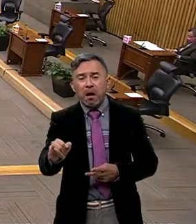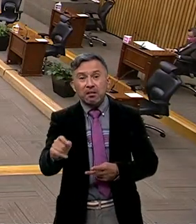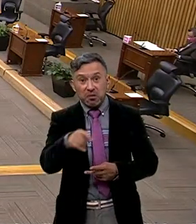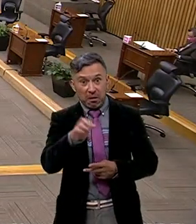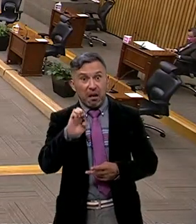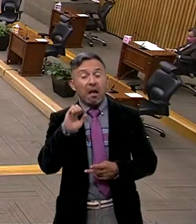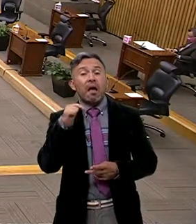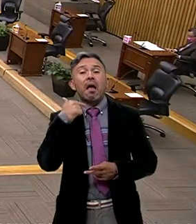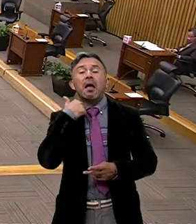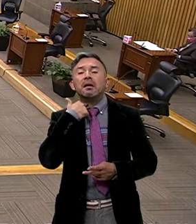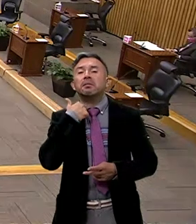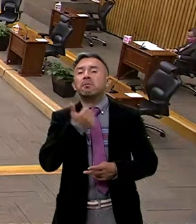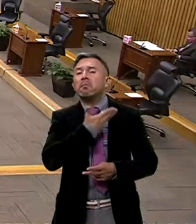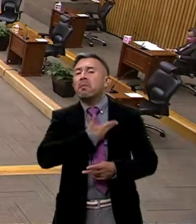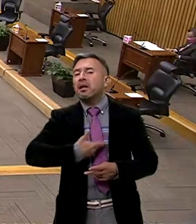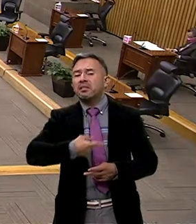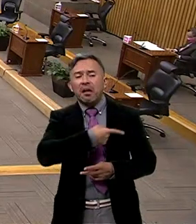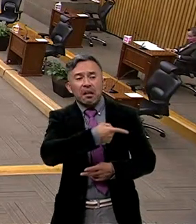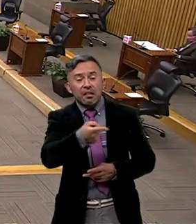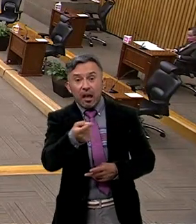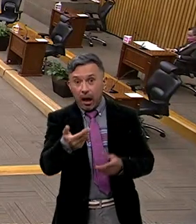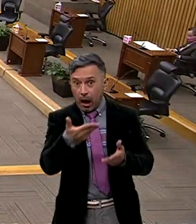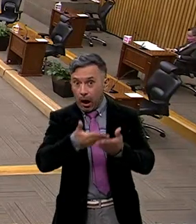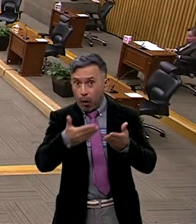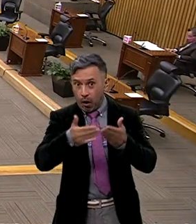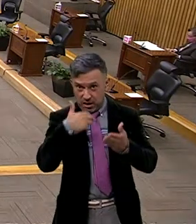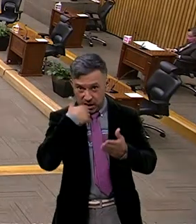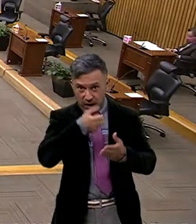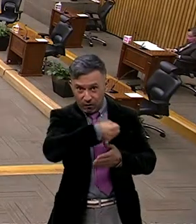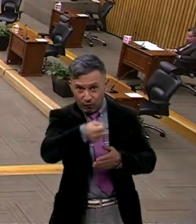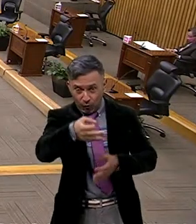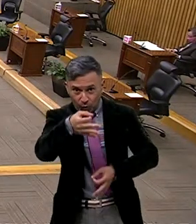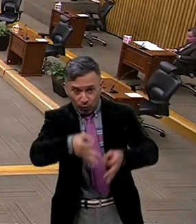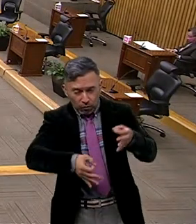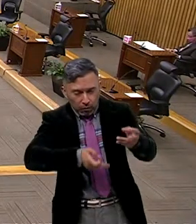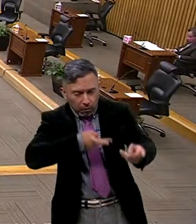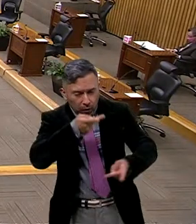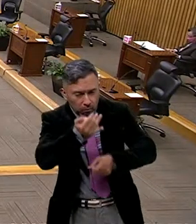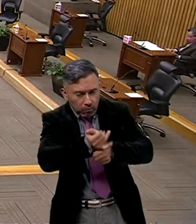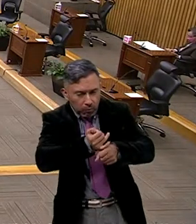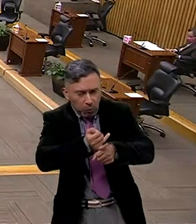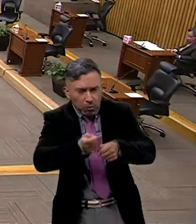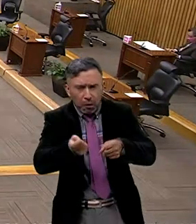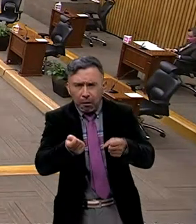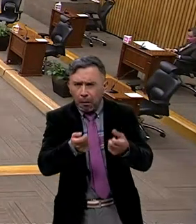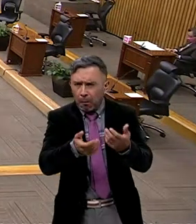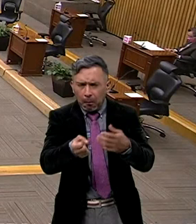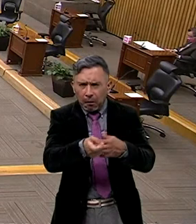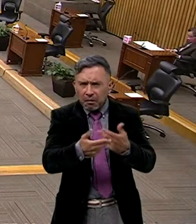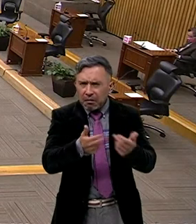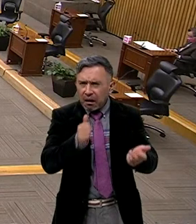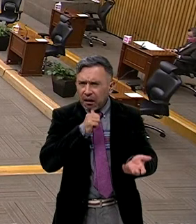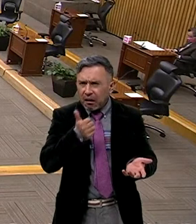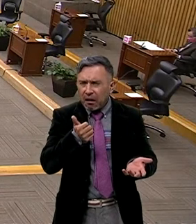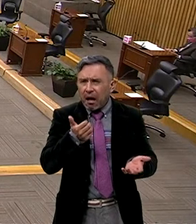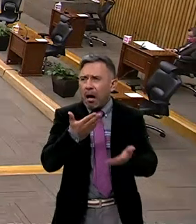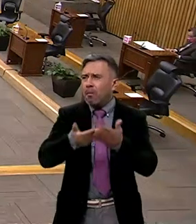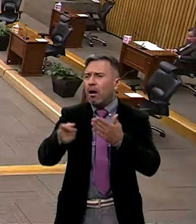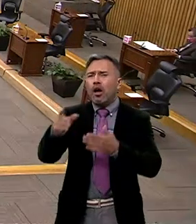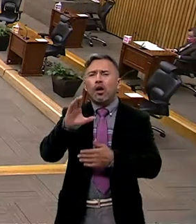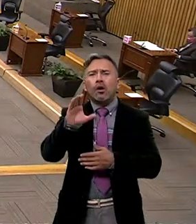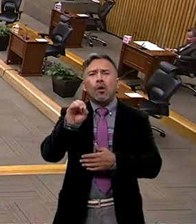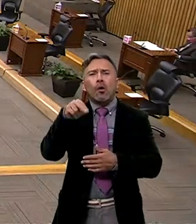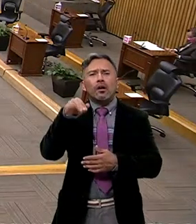los presidentes ex presidentes que hoy quieren cuestionar tienen un cúmulo de corrupción en la conade